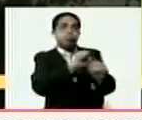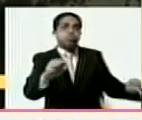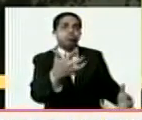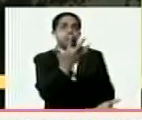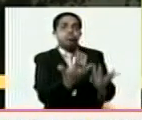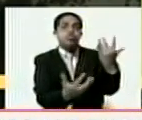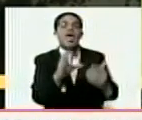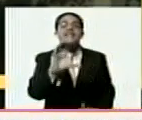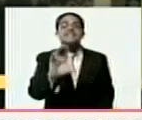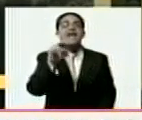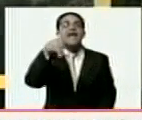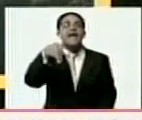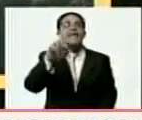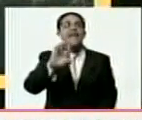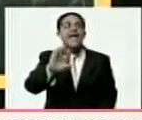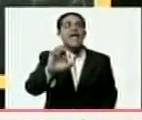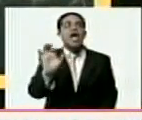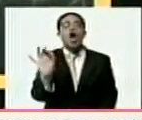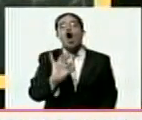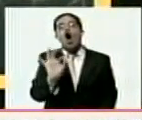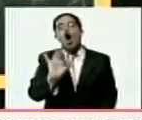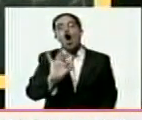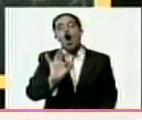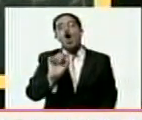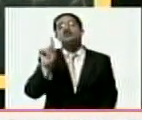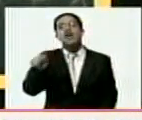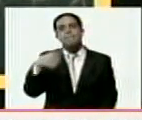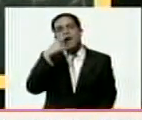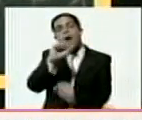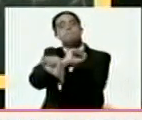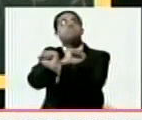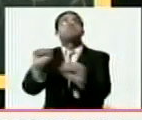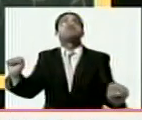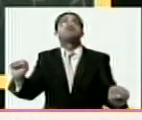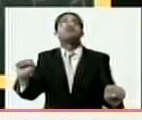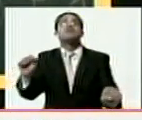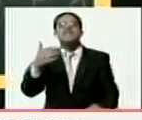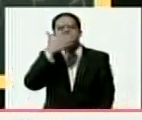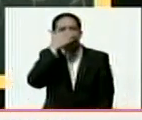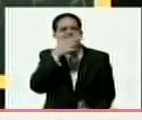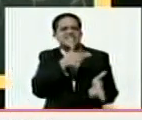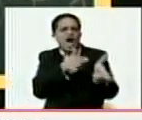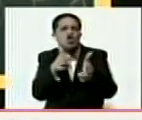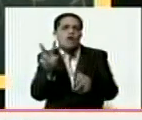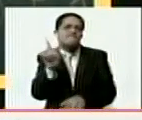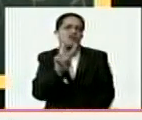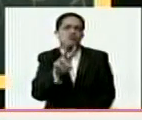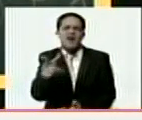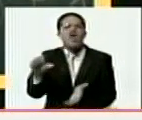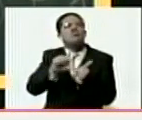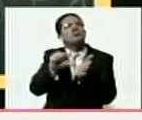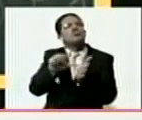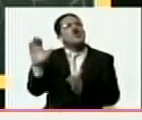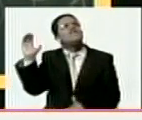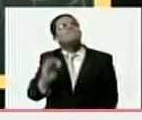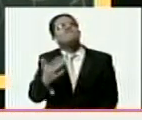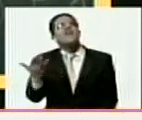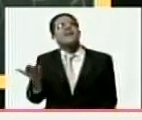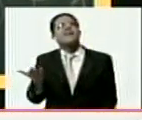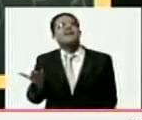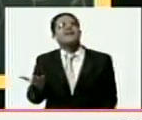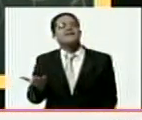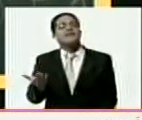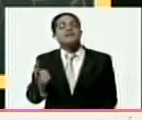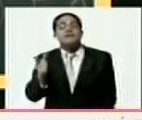o como los que pueden usar en ataques terroristas a Venezuela. ¿De dónde creen ustedes que viene eso?